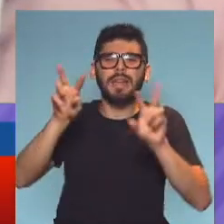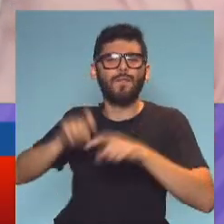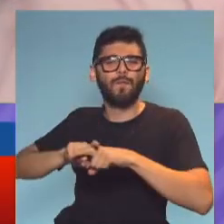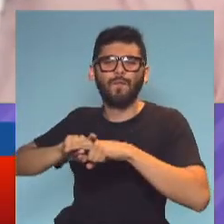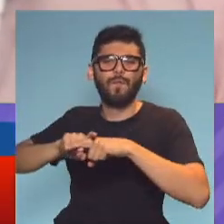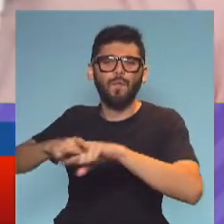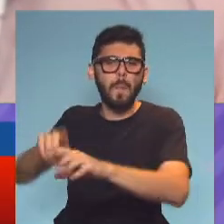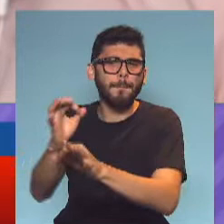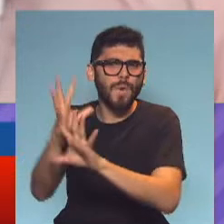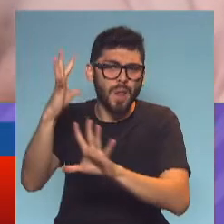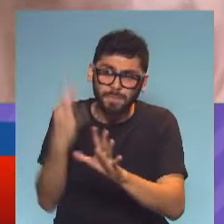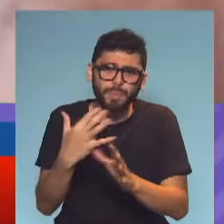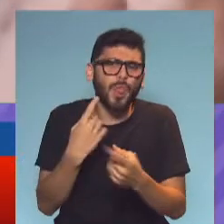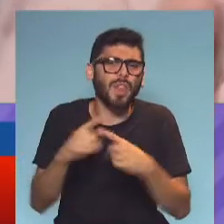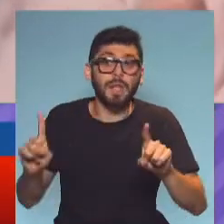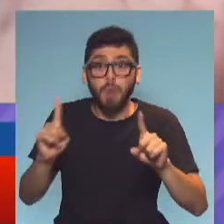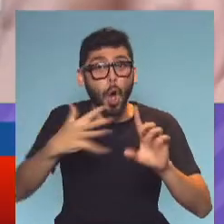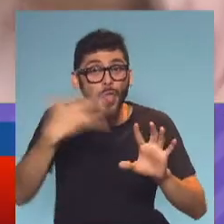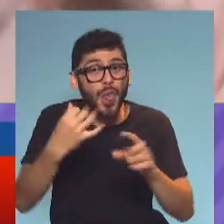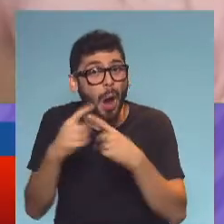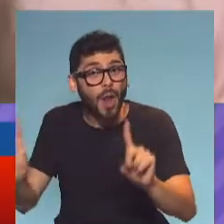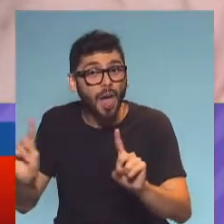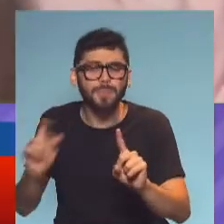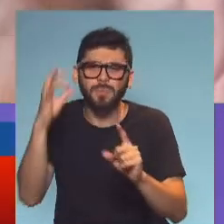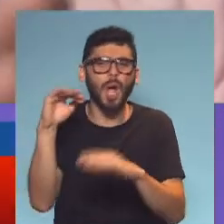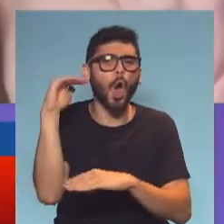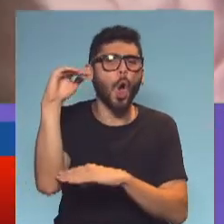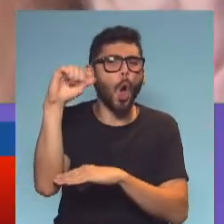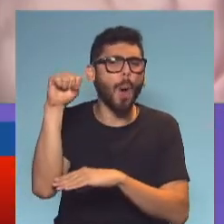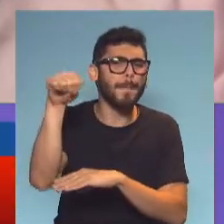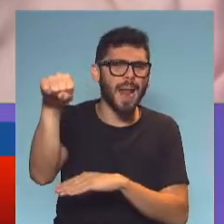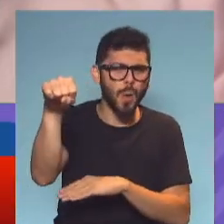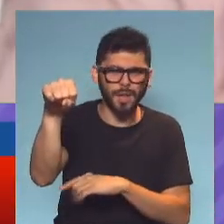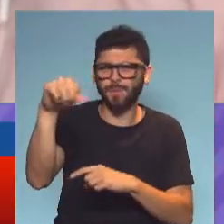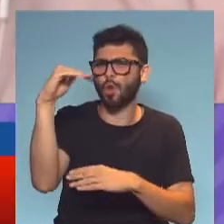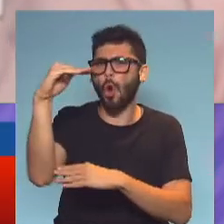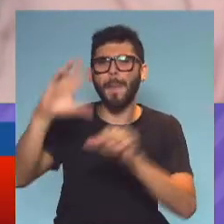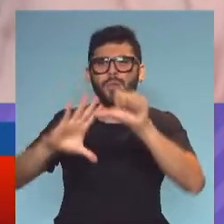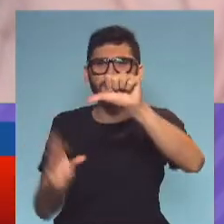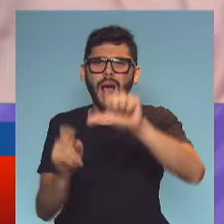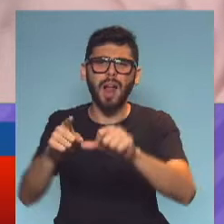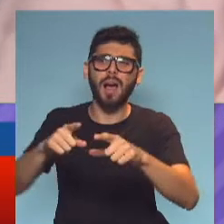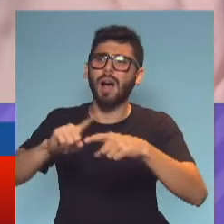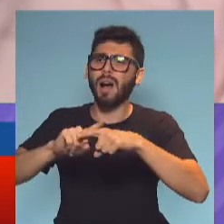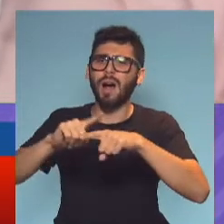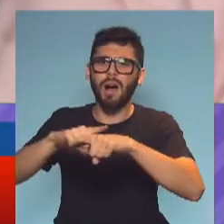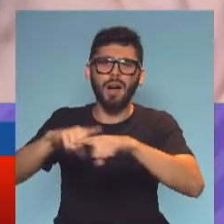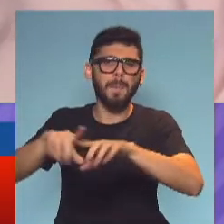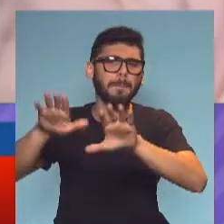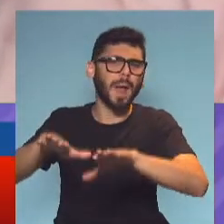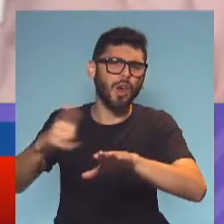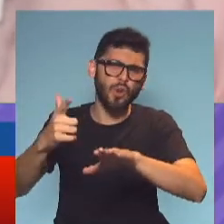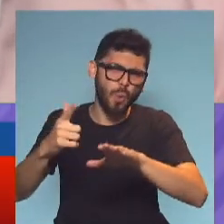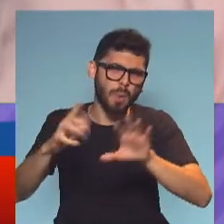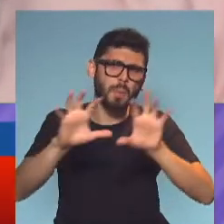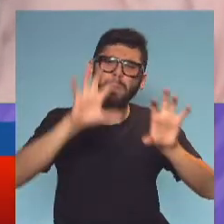pero de verdad que va por otro lado. Te digo más, la Copa Libertadores, ya te digo, y la Sudamericana no se va a parar, Ariel. Va a ir al interior y no hay